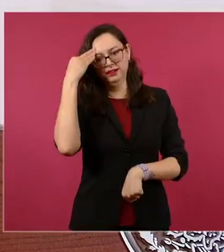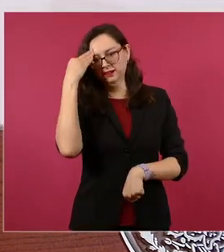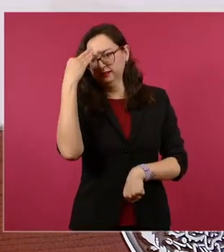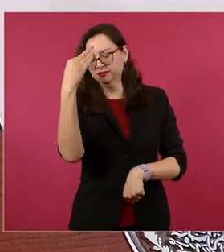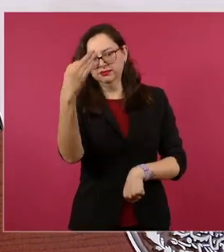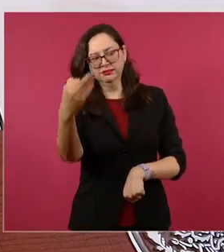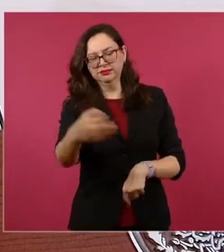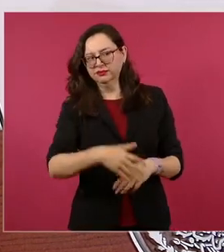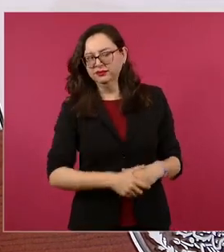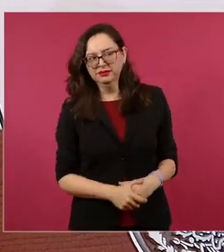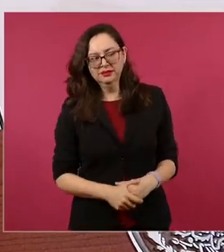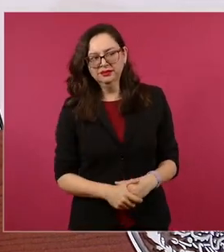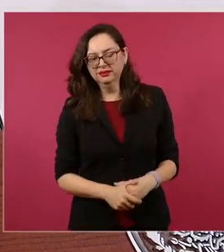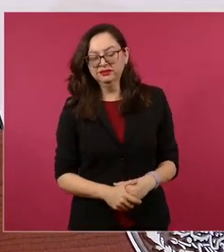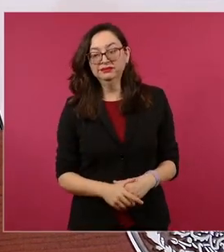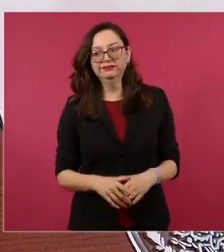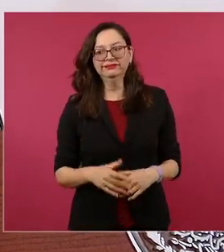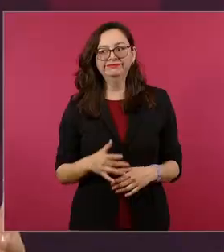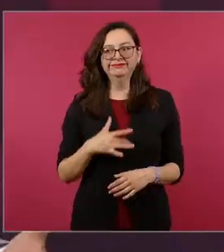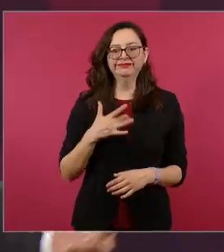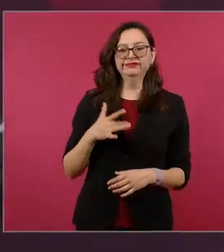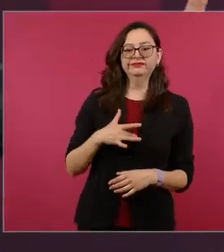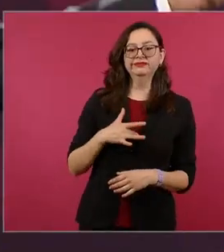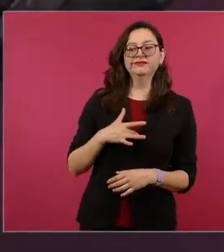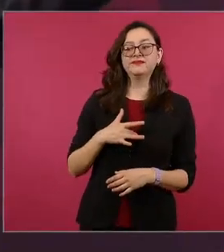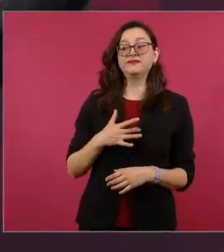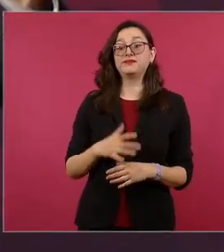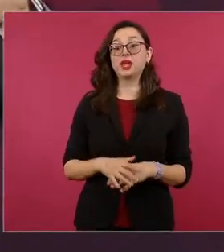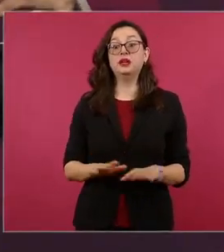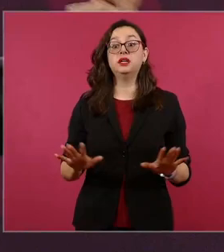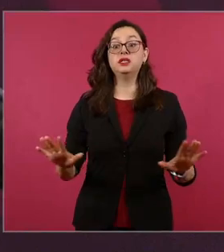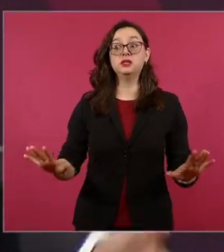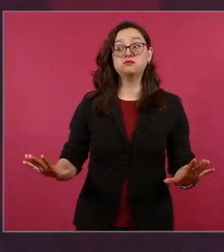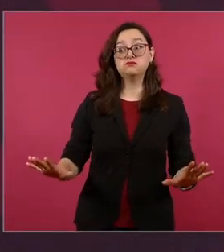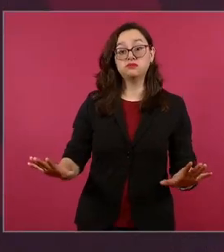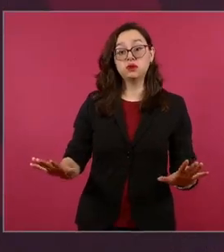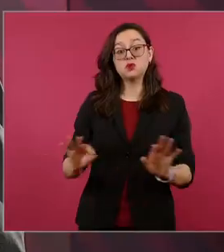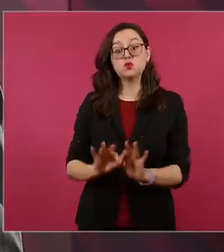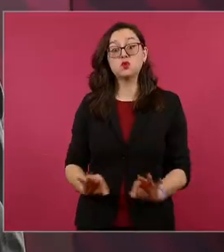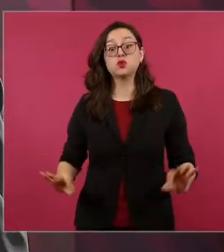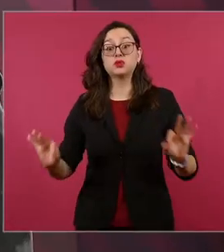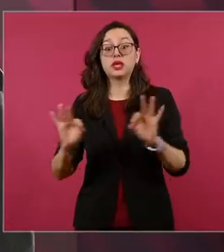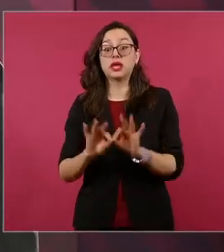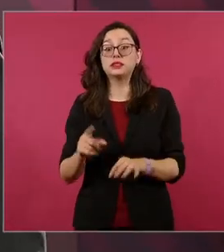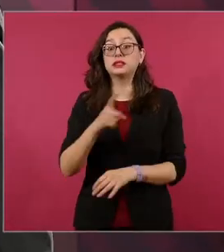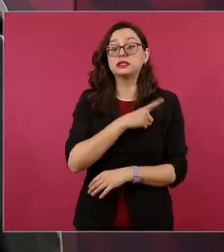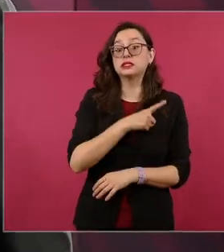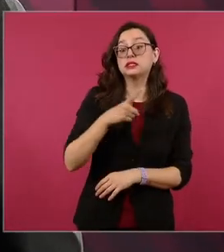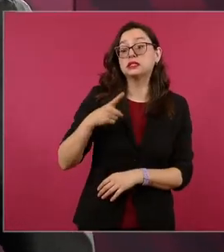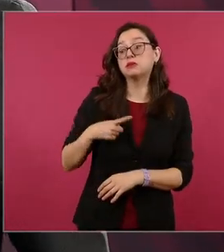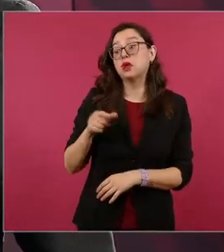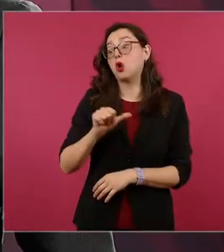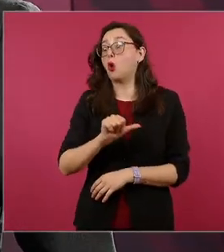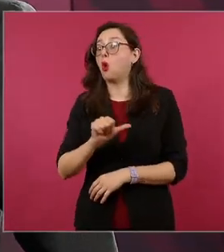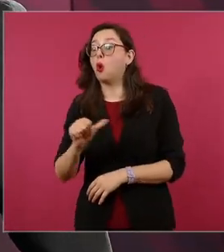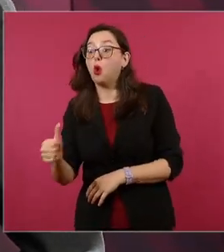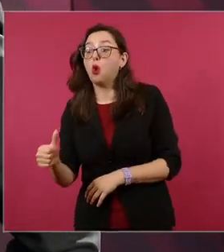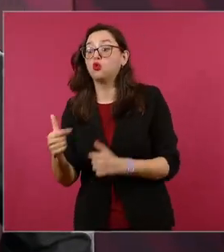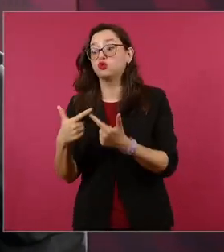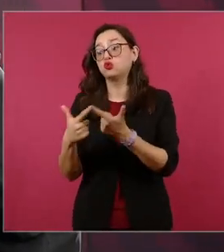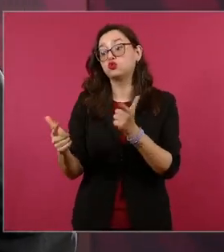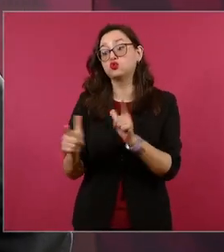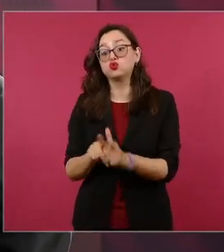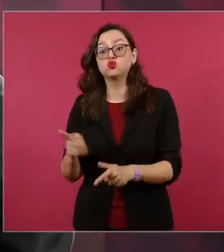tramaron que era necesaria la alternancia, un término, una palabra que estuvo de